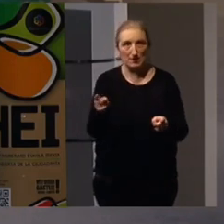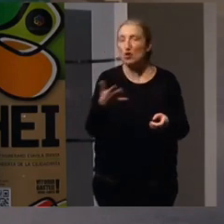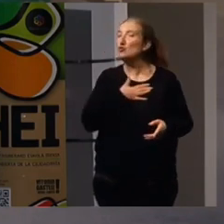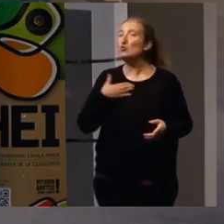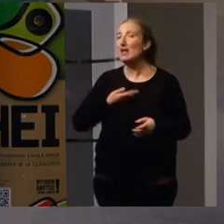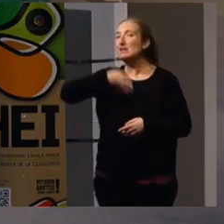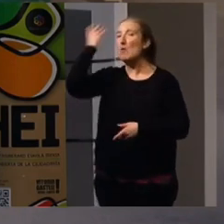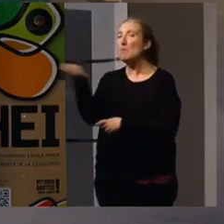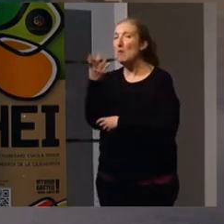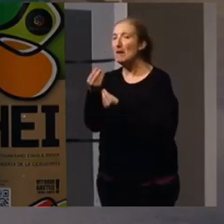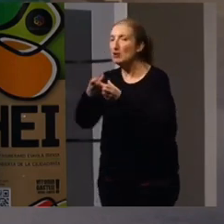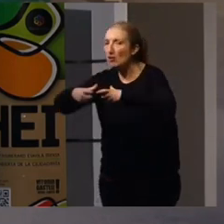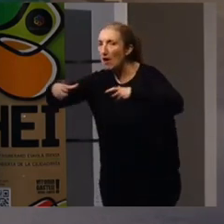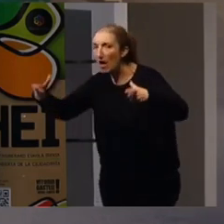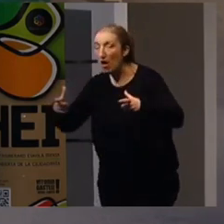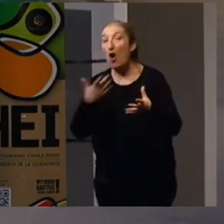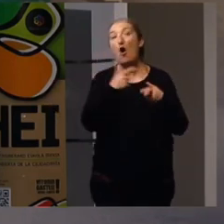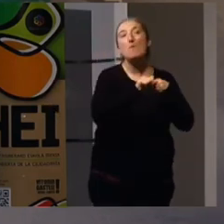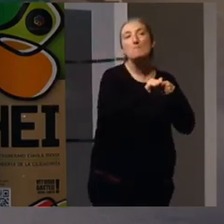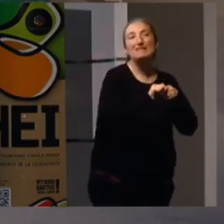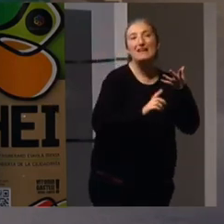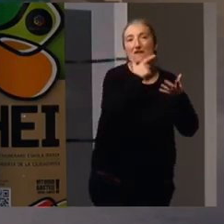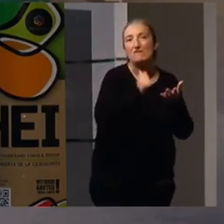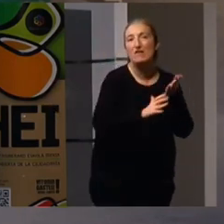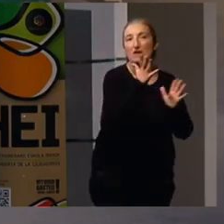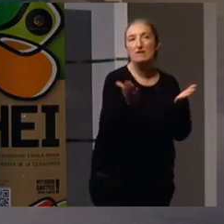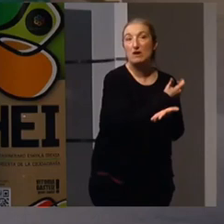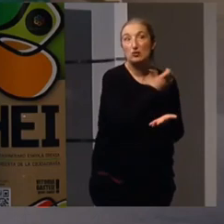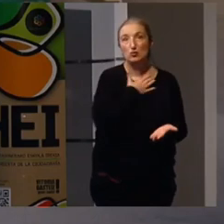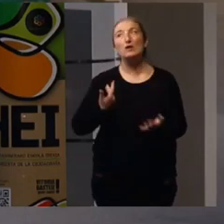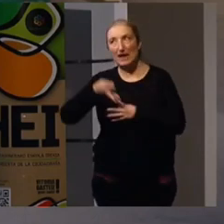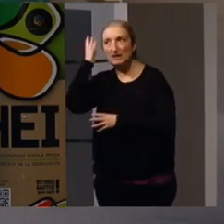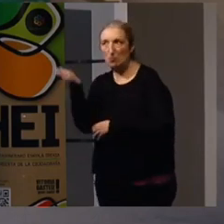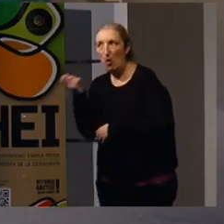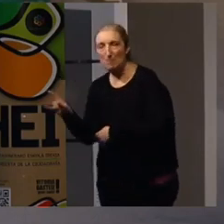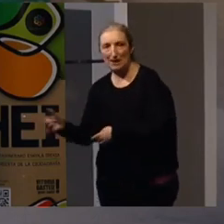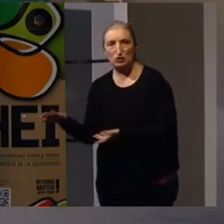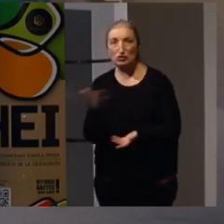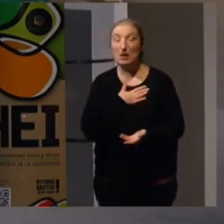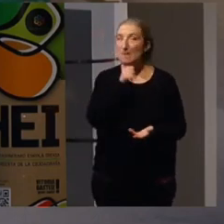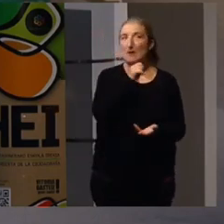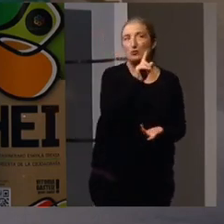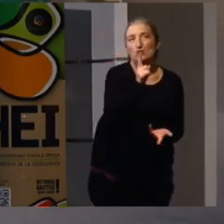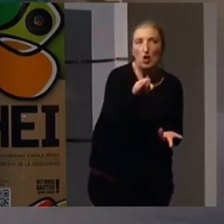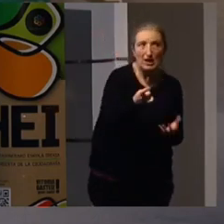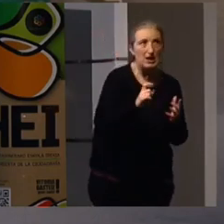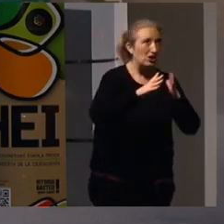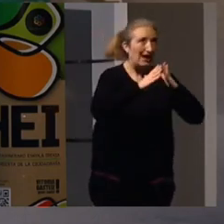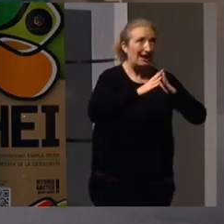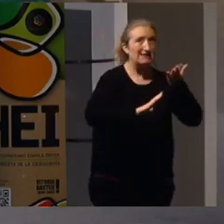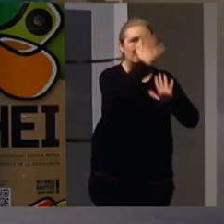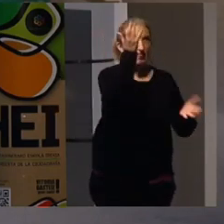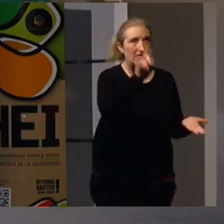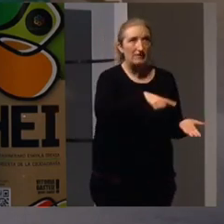pongan muchos bomberos o que te prohíban el material inflamable? Pues evidentemente no tienes que escoger porque quieres bomberos, pero lo que no quieres es que tu casa